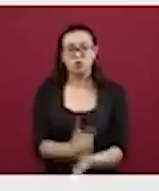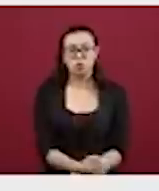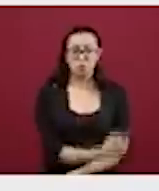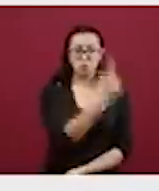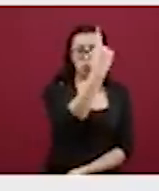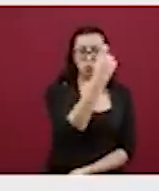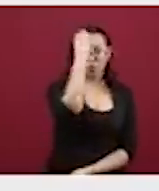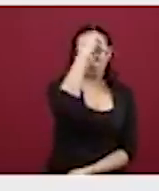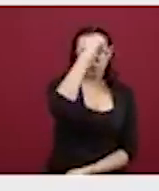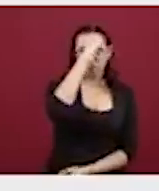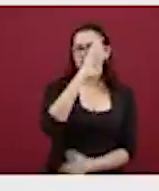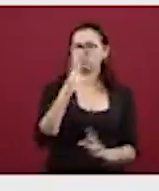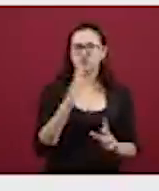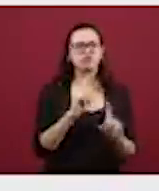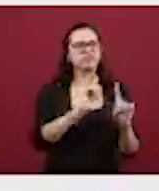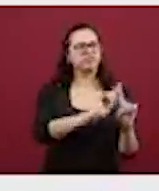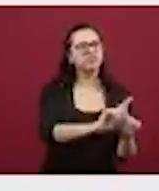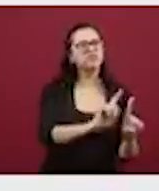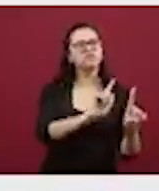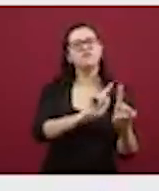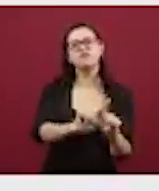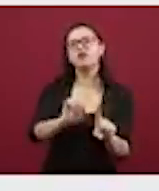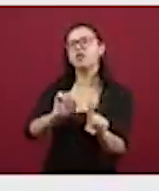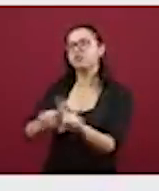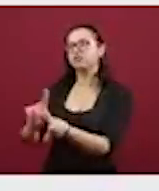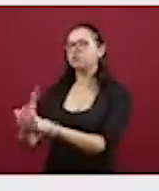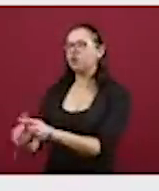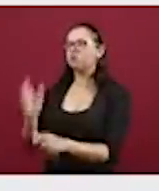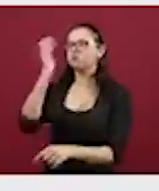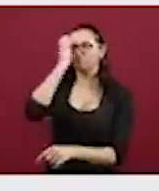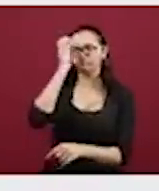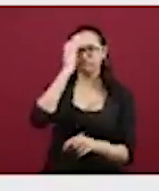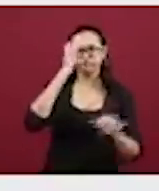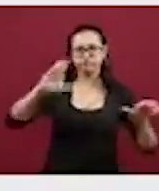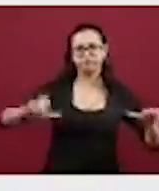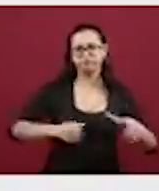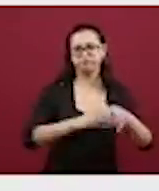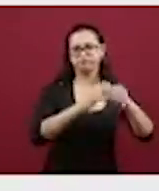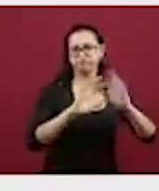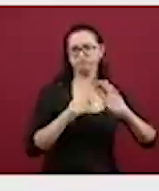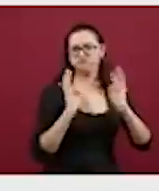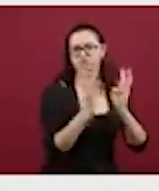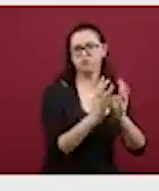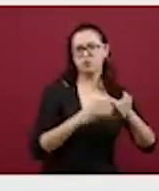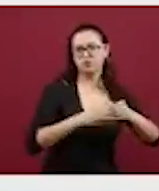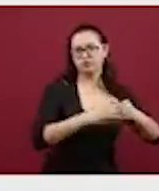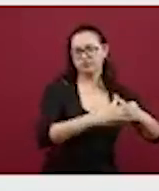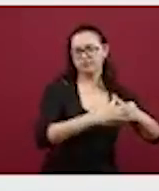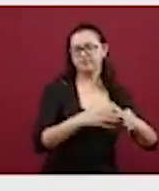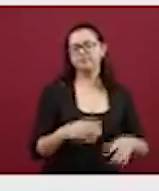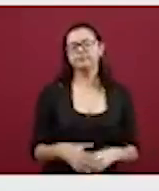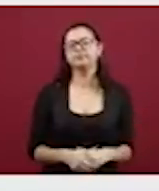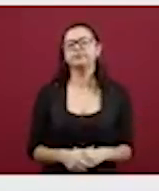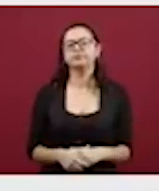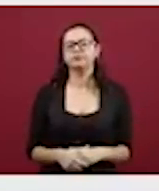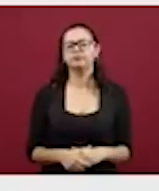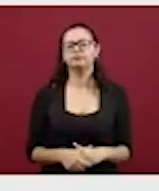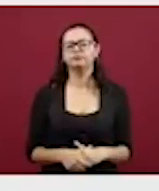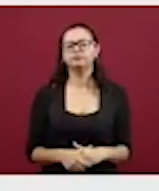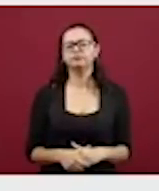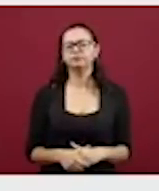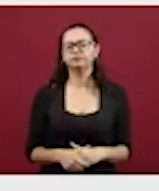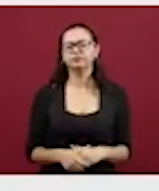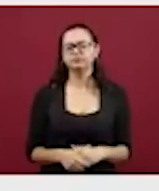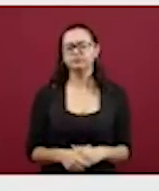sino fundamentalmente de alguien que haya vivido la educación. Se fortalece la convivencia, el aprecio y